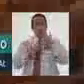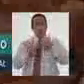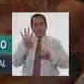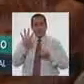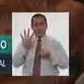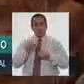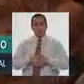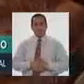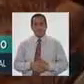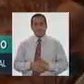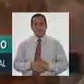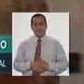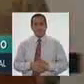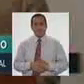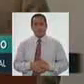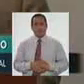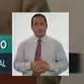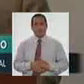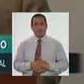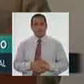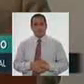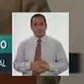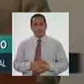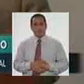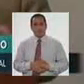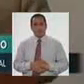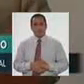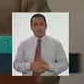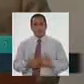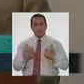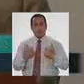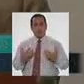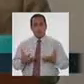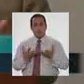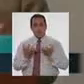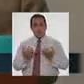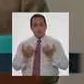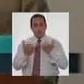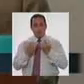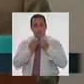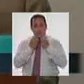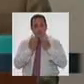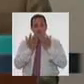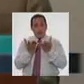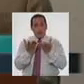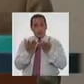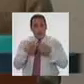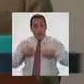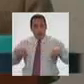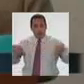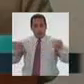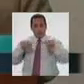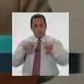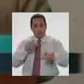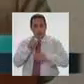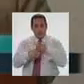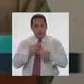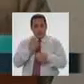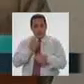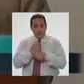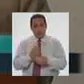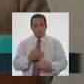Queridos productores, ¿no? Queremos expresarles nuestra